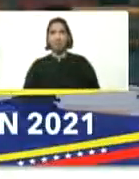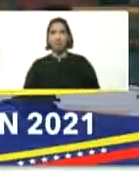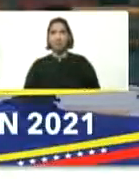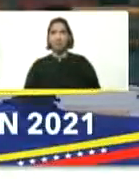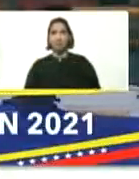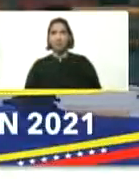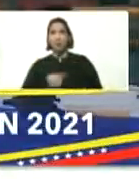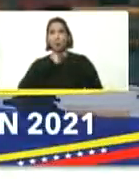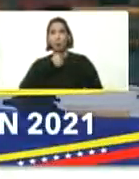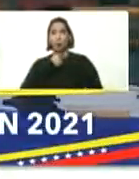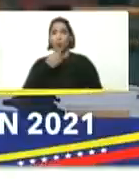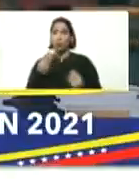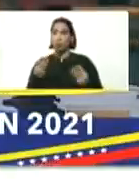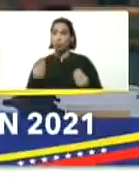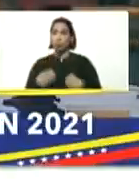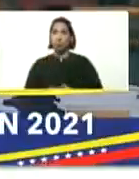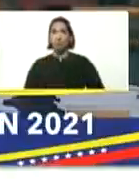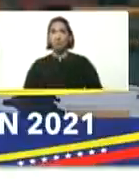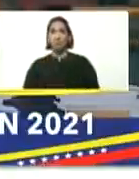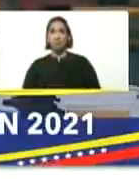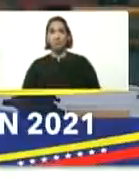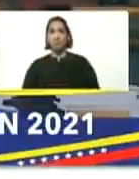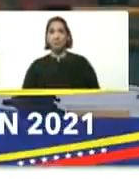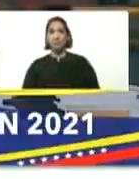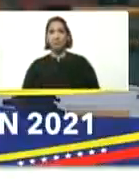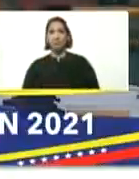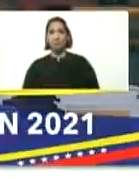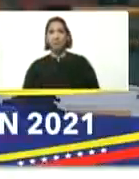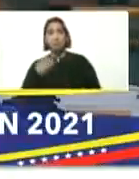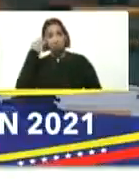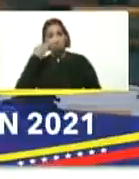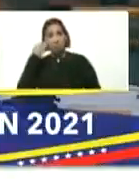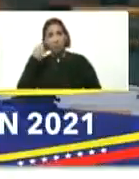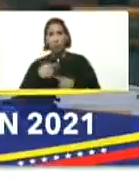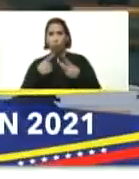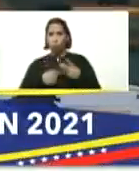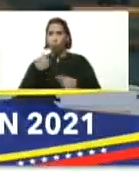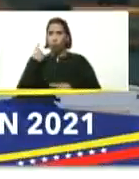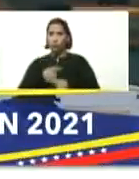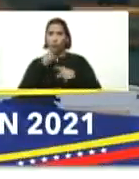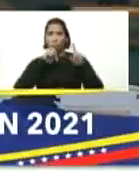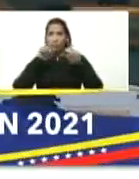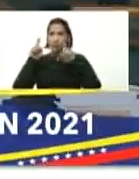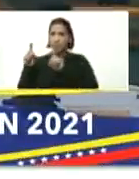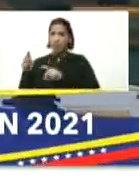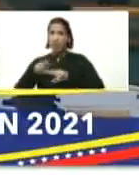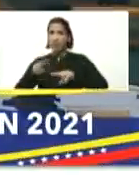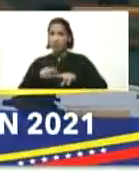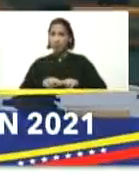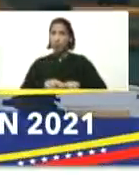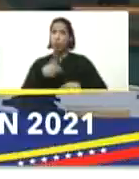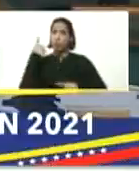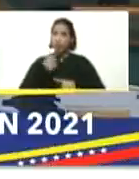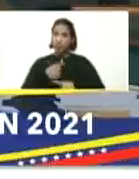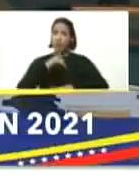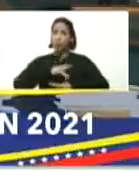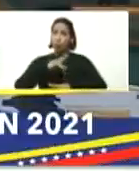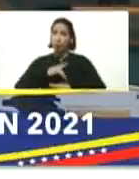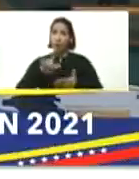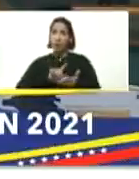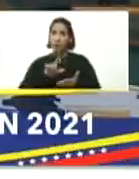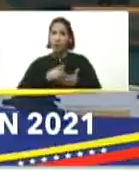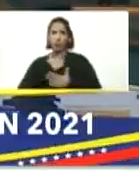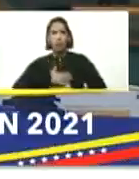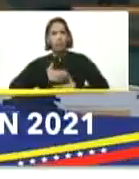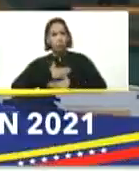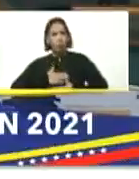Me gusta demasiado. Y creo que es una cosa que debemos enseñar a los niños hacia el futuro. Agarra el libro,